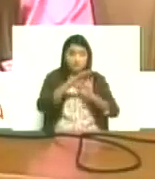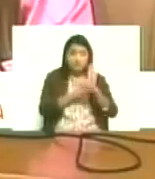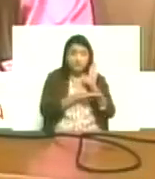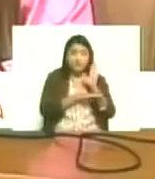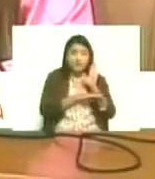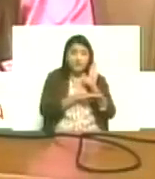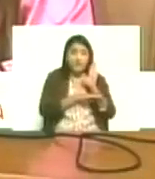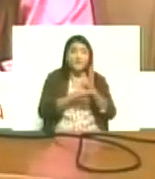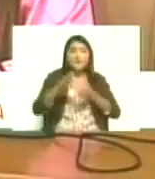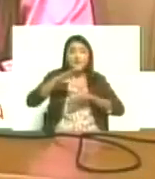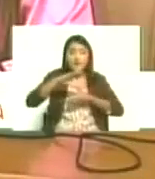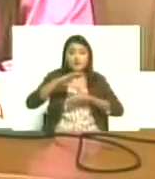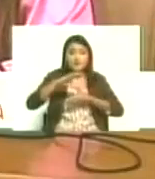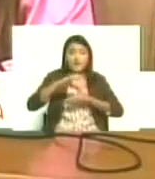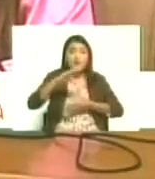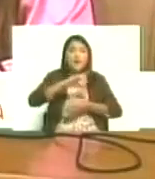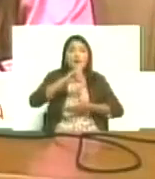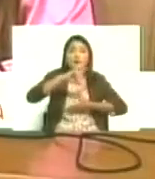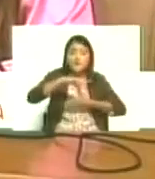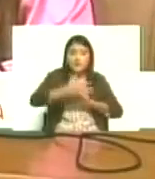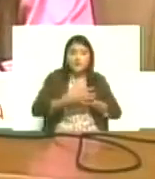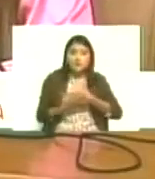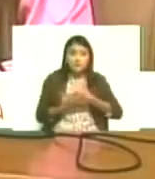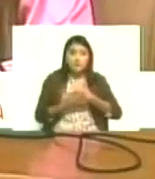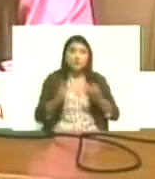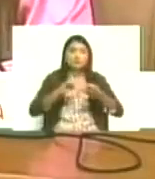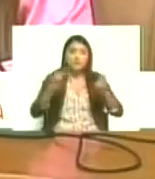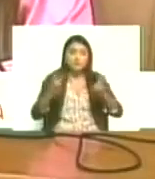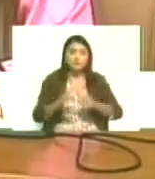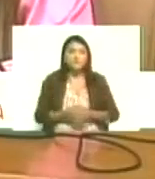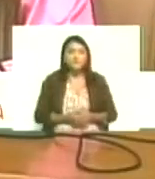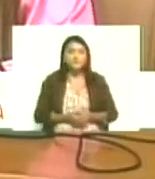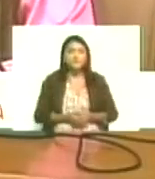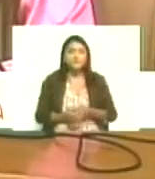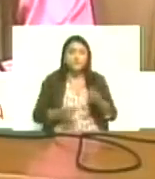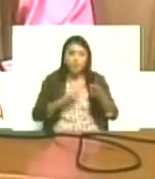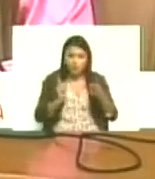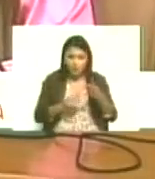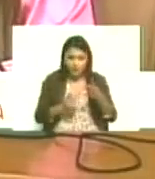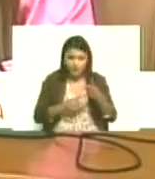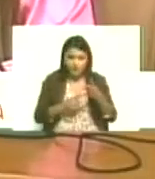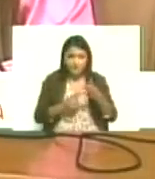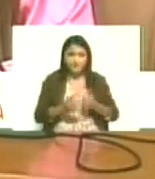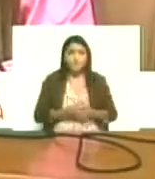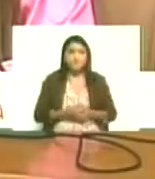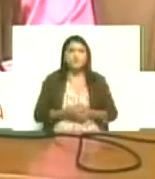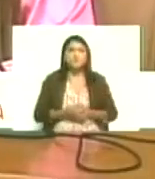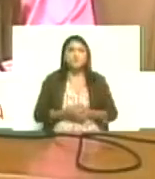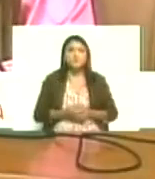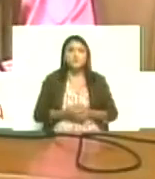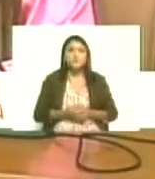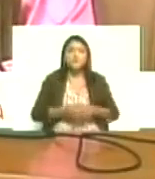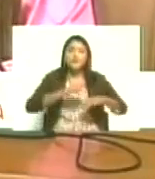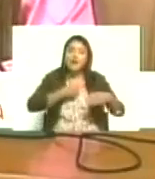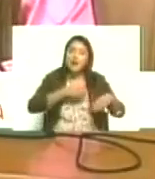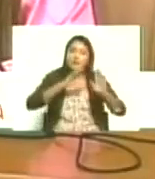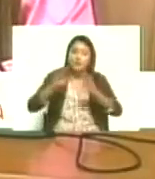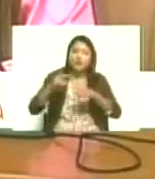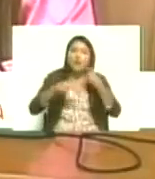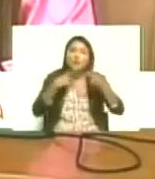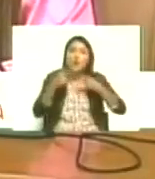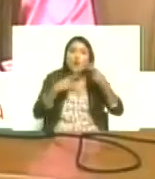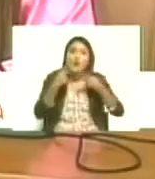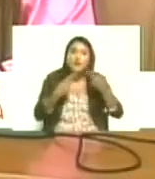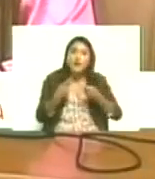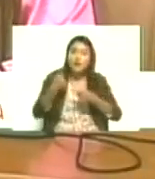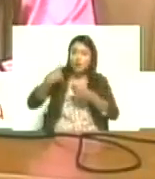la CELAC de América Latina como zona de paz. Cuarto, brindar el máximo apoyo a la política